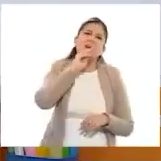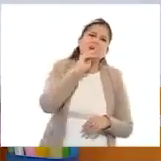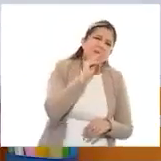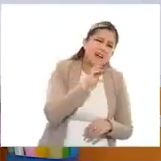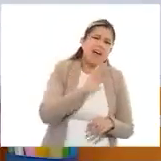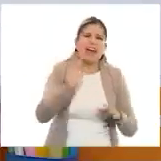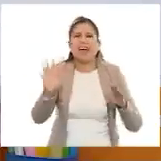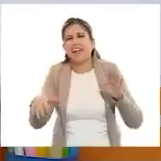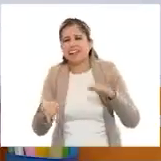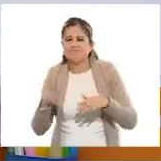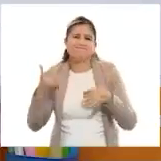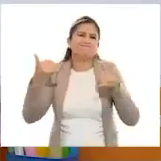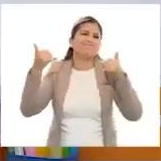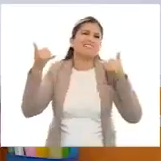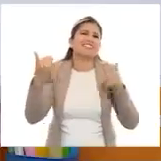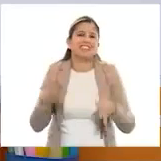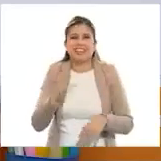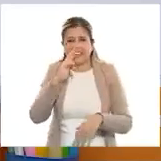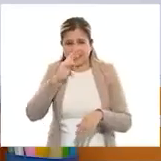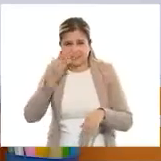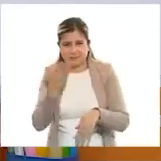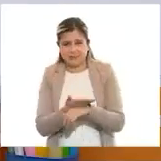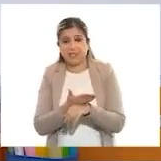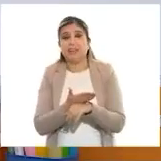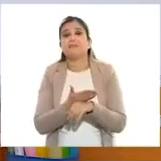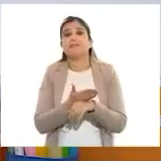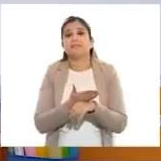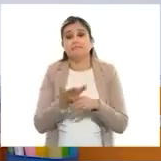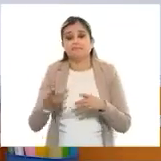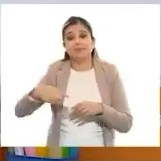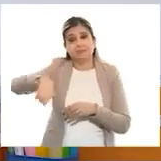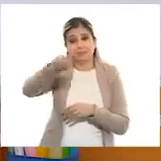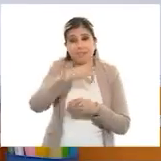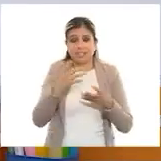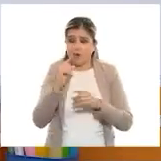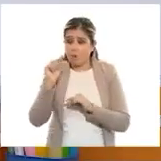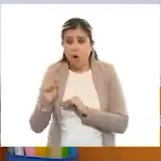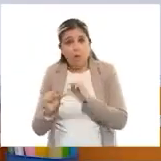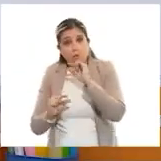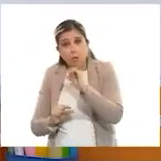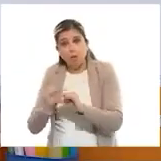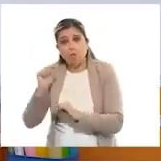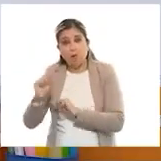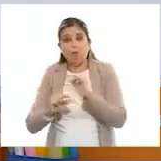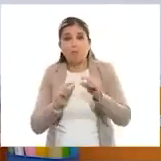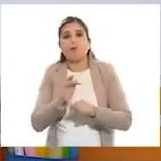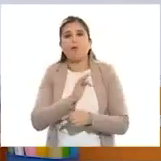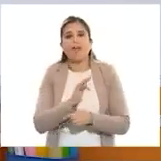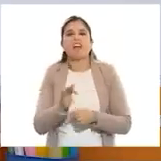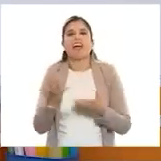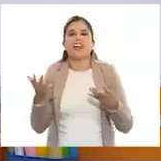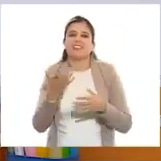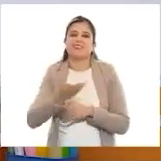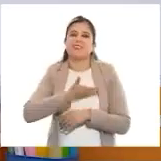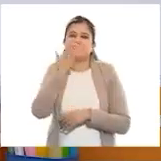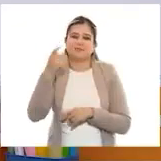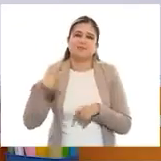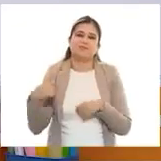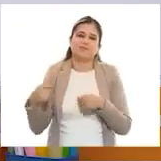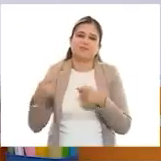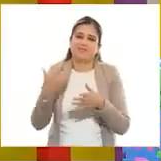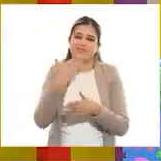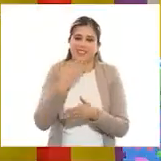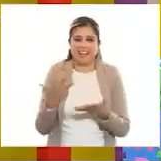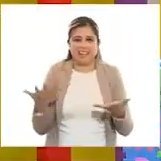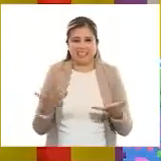que es muy pesado hacerse responsable de algo. Sí, lo vamos haciendo poco a poco, ya dijimos que se genera un buen hábito. Y